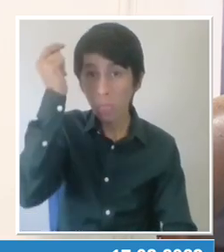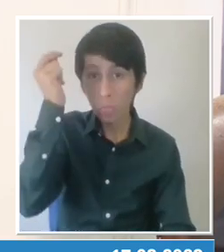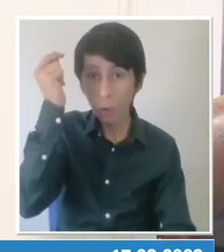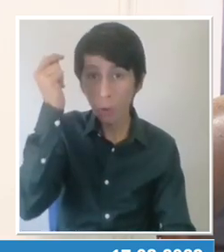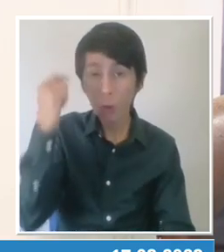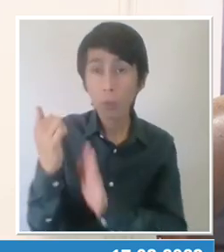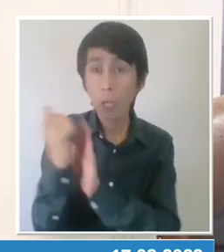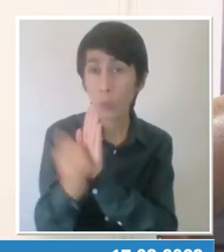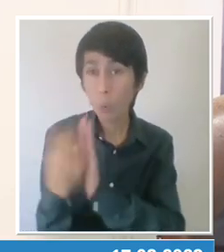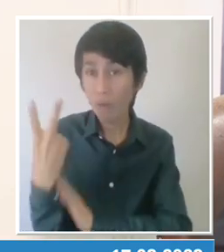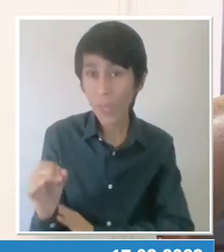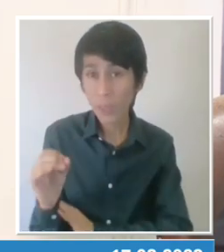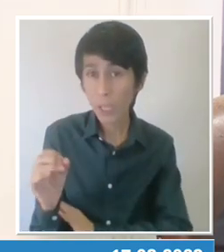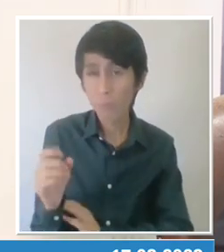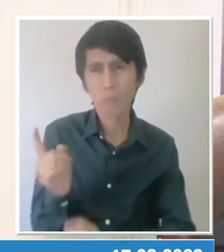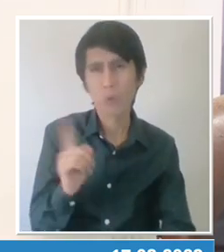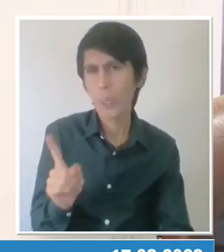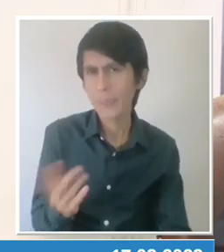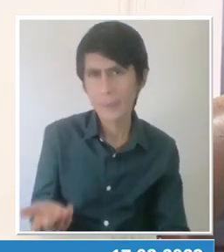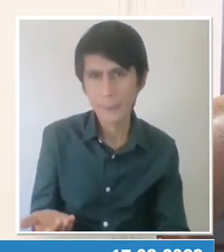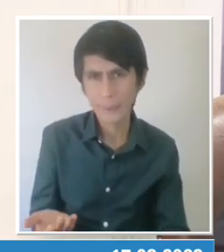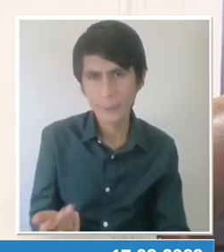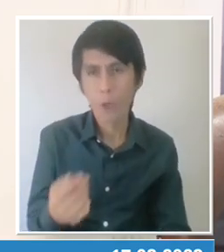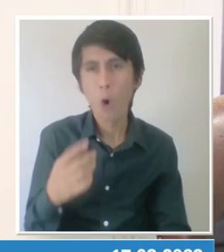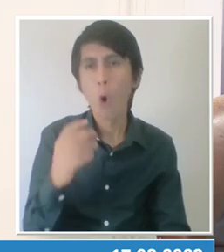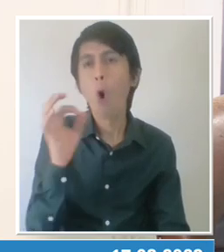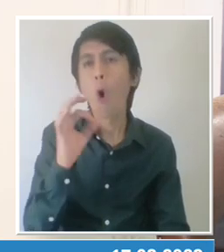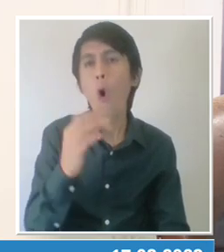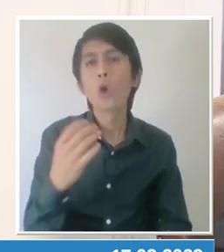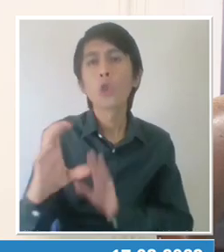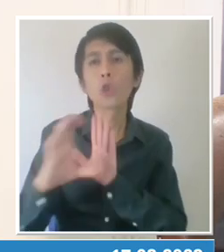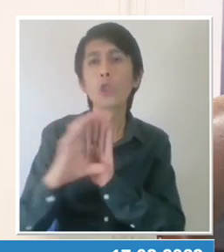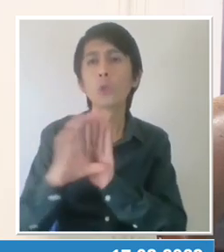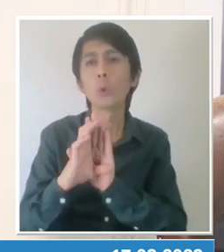ni de la Constitución española, del artículo 1.